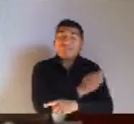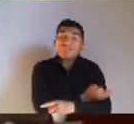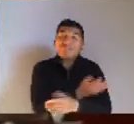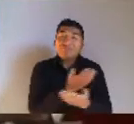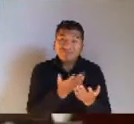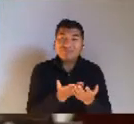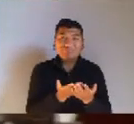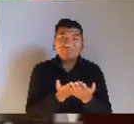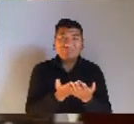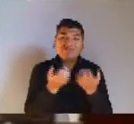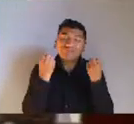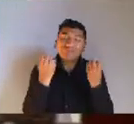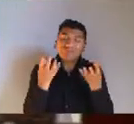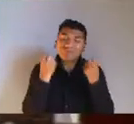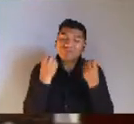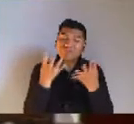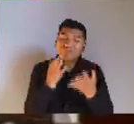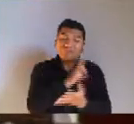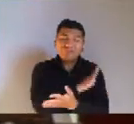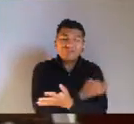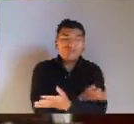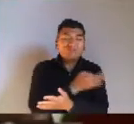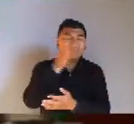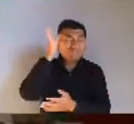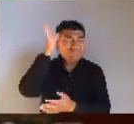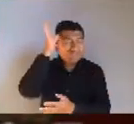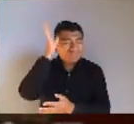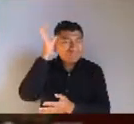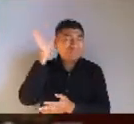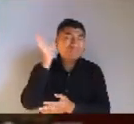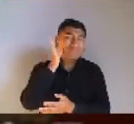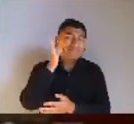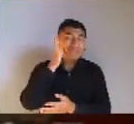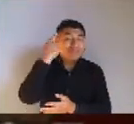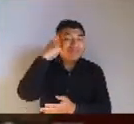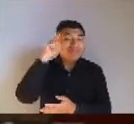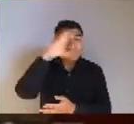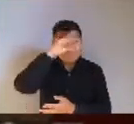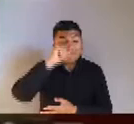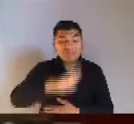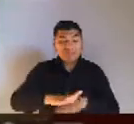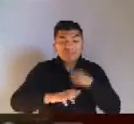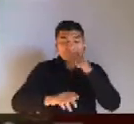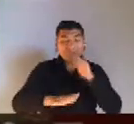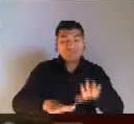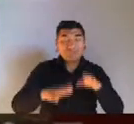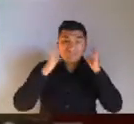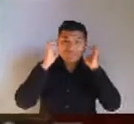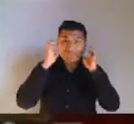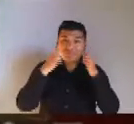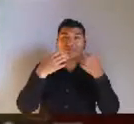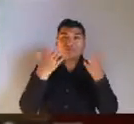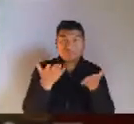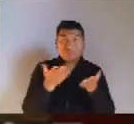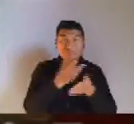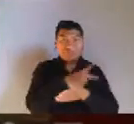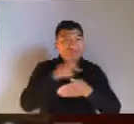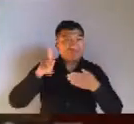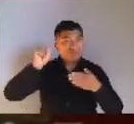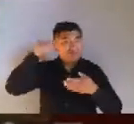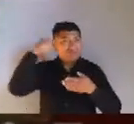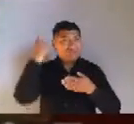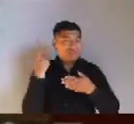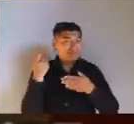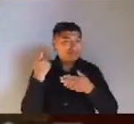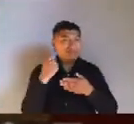hermanos? Tanto se esfuerza un padre y una madre para que su hijo se eduque, alcance una profesión,